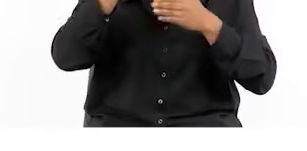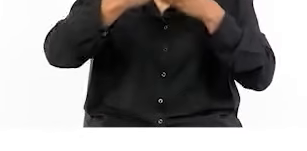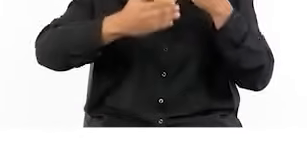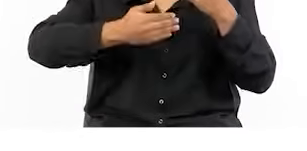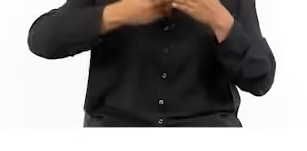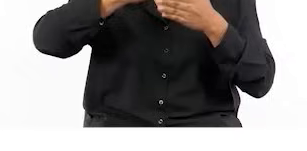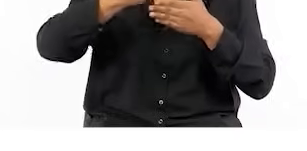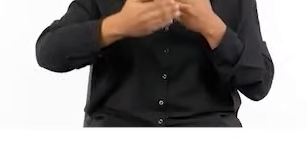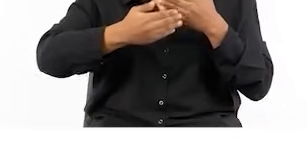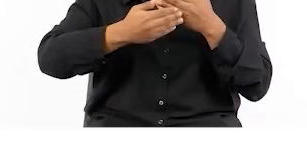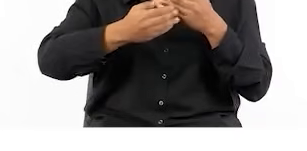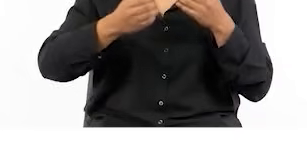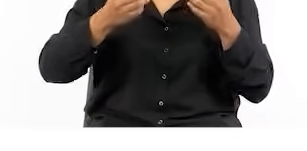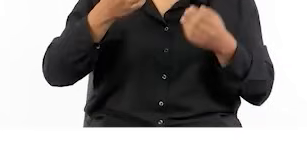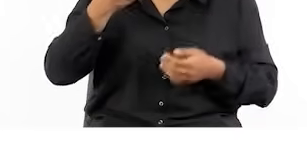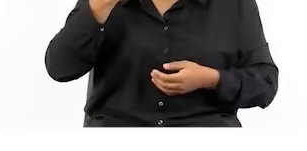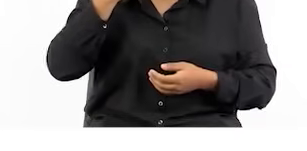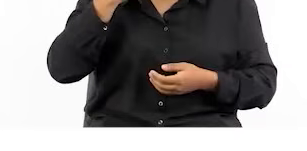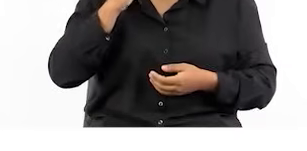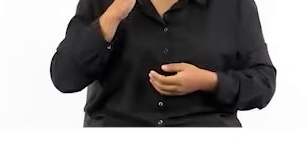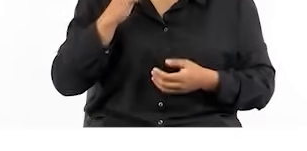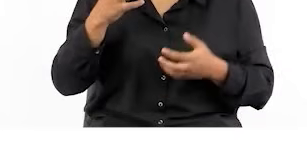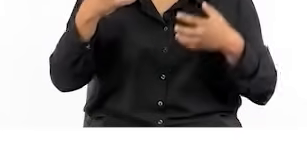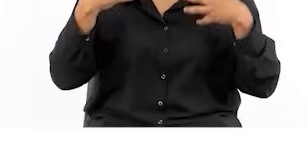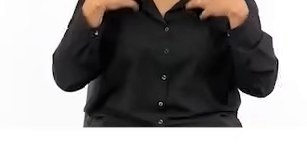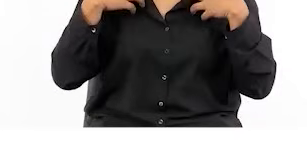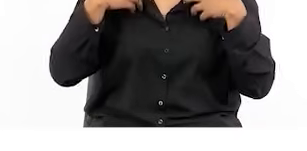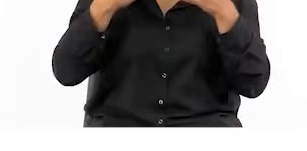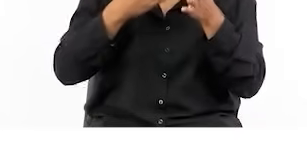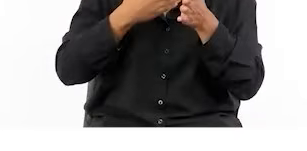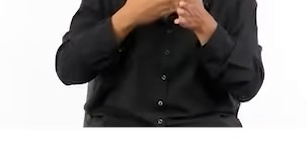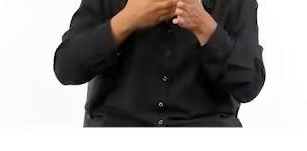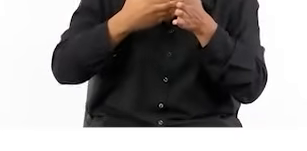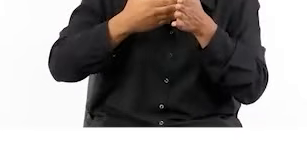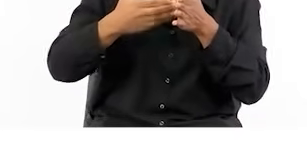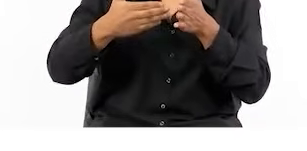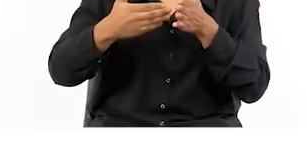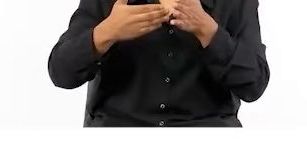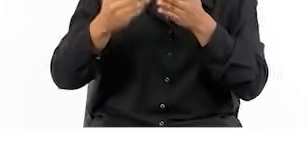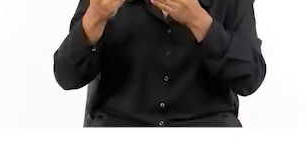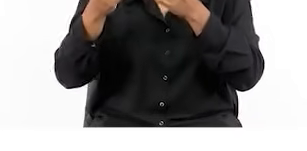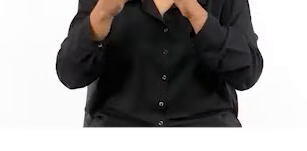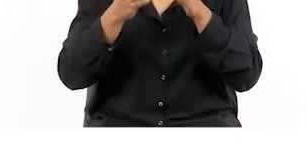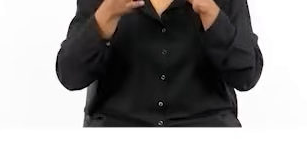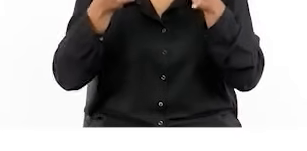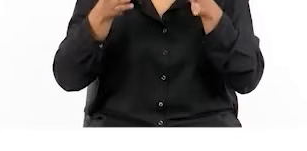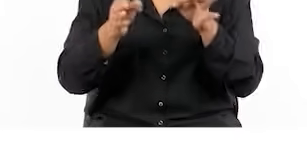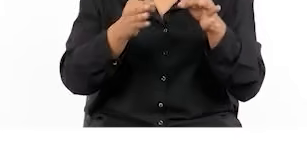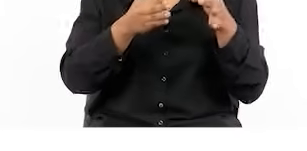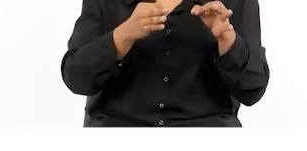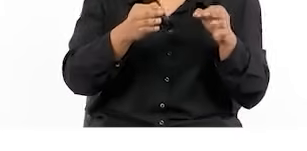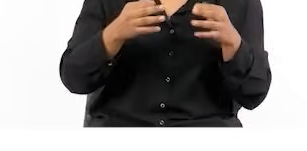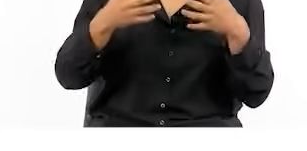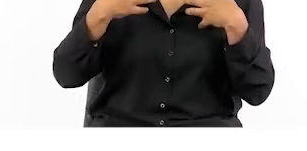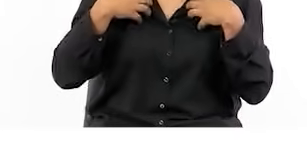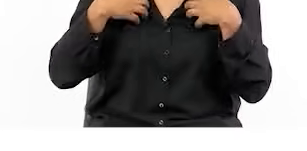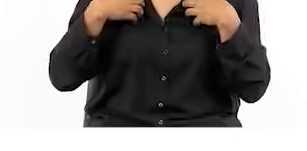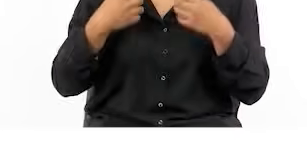es el fanerozoico, en donde se produce una explosión de vida. Comienzan a